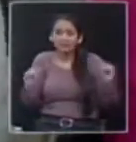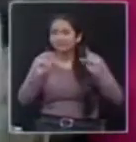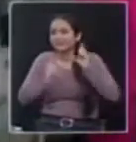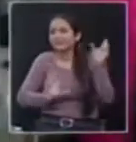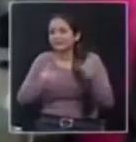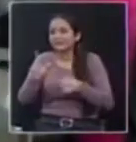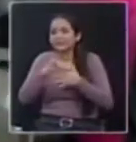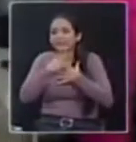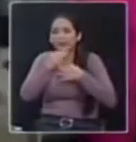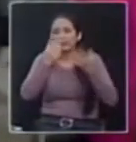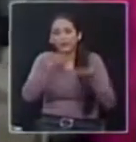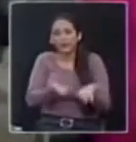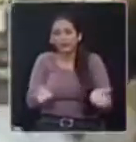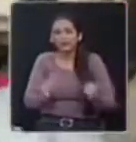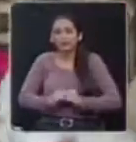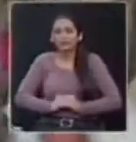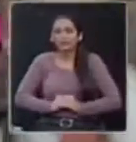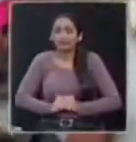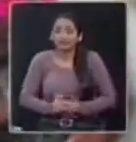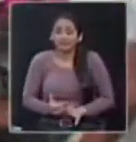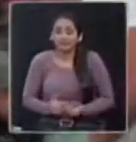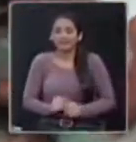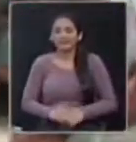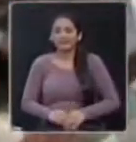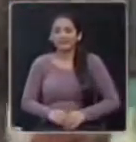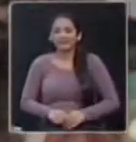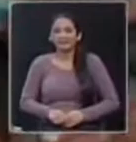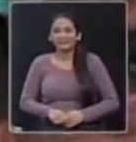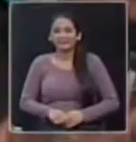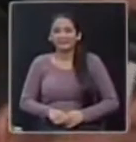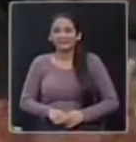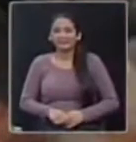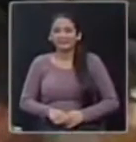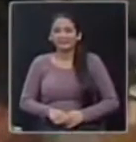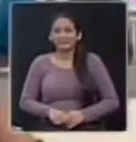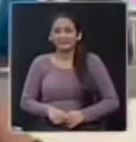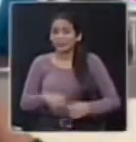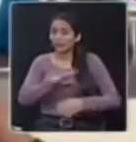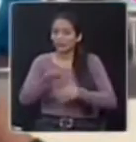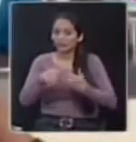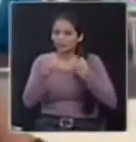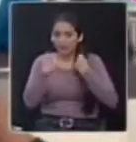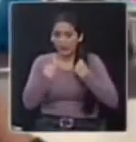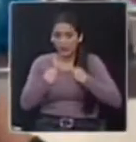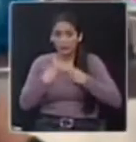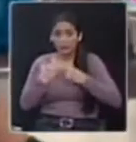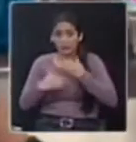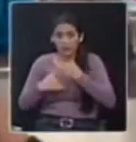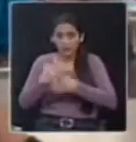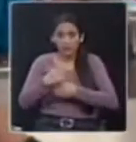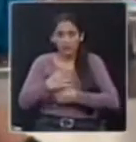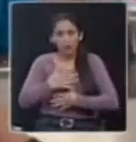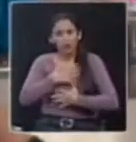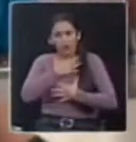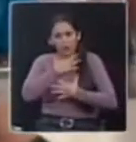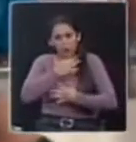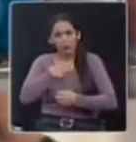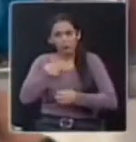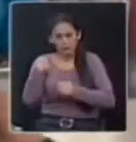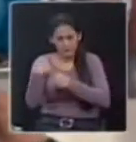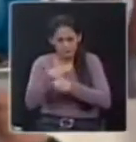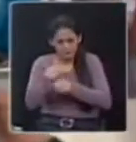los parámetros, uno hace el cambio, uno hace todo lo que tiene que hacer, y ese es el éxito de la vida, hacerlo de corazón,